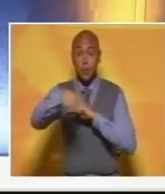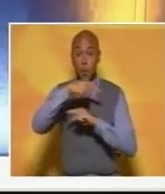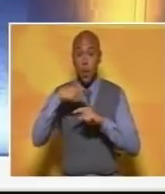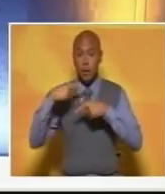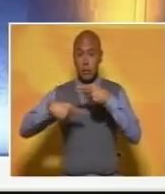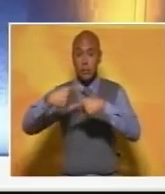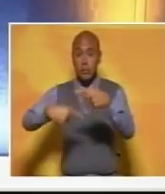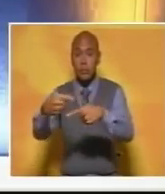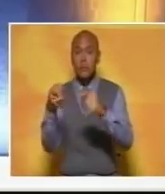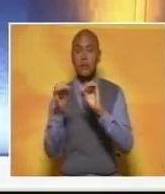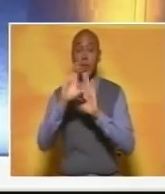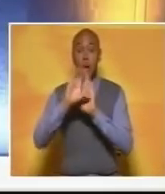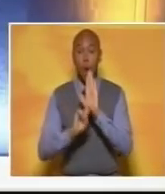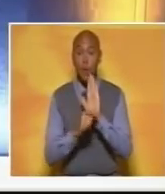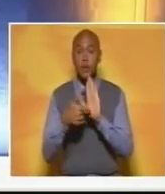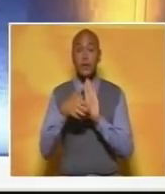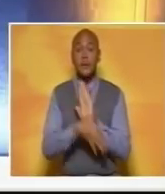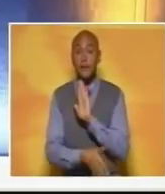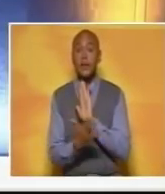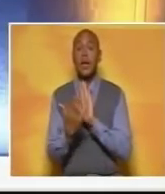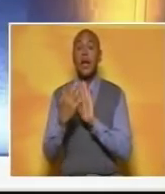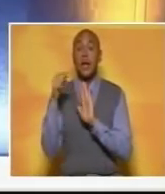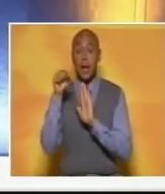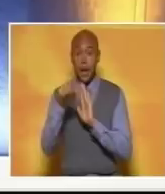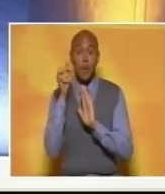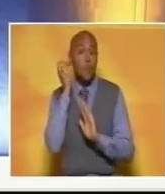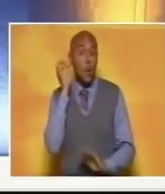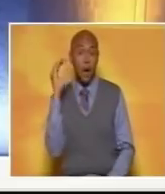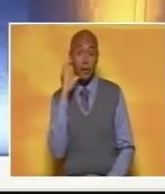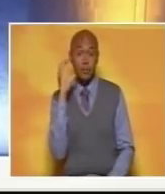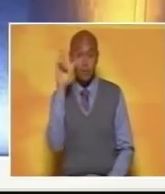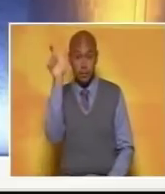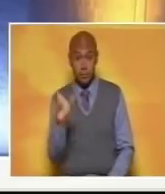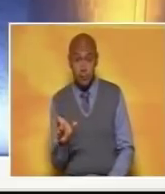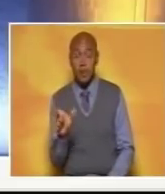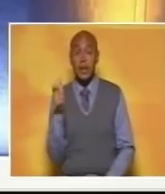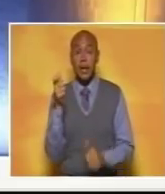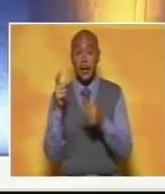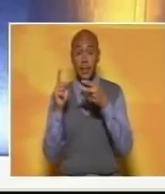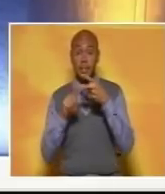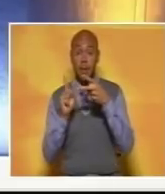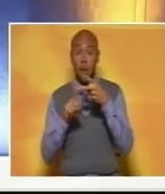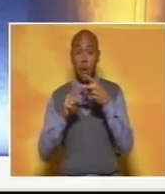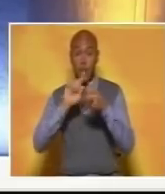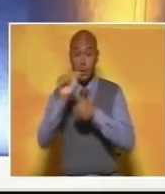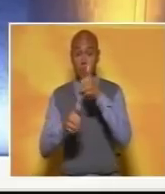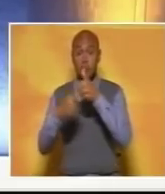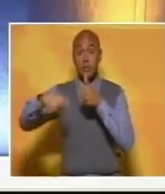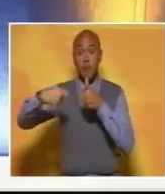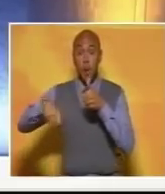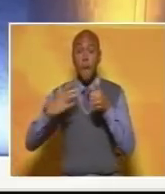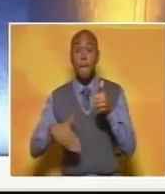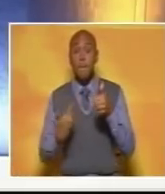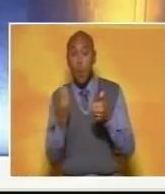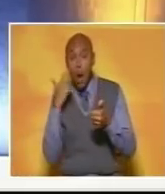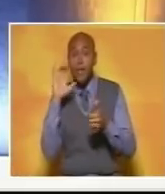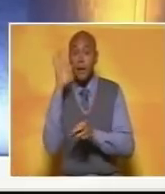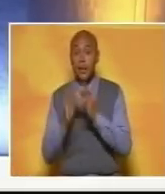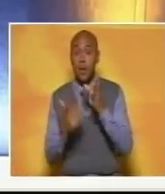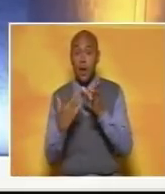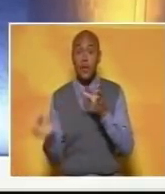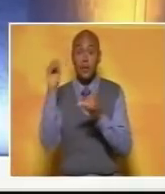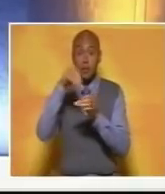sucesión constitucional. De esta forma, la senadora Yanine Áñez, segunda vicepresidenta del Senado, podría asumir el Ejecutivo y tendría